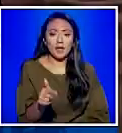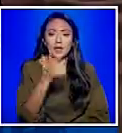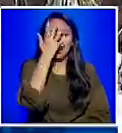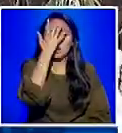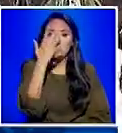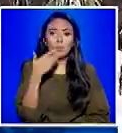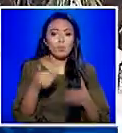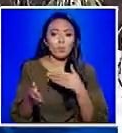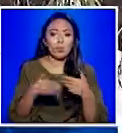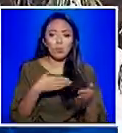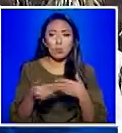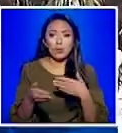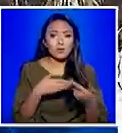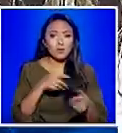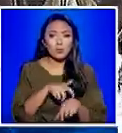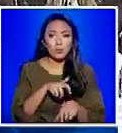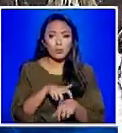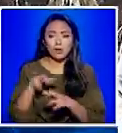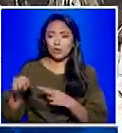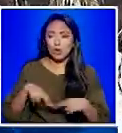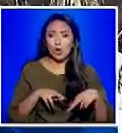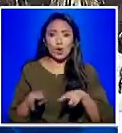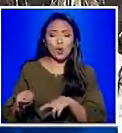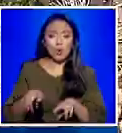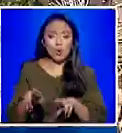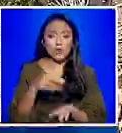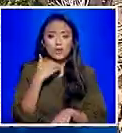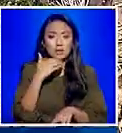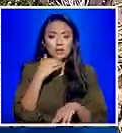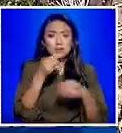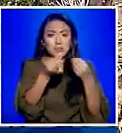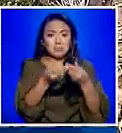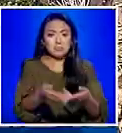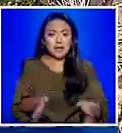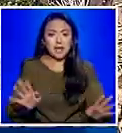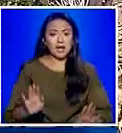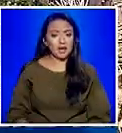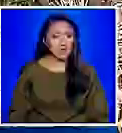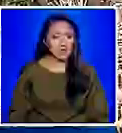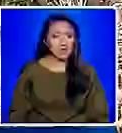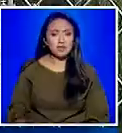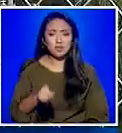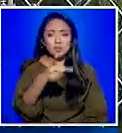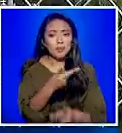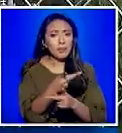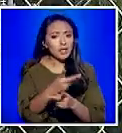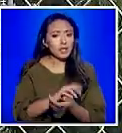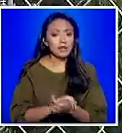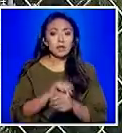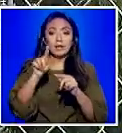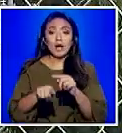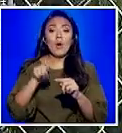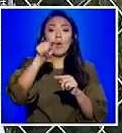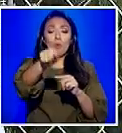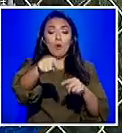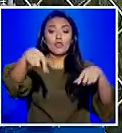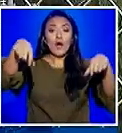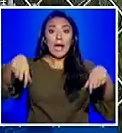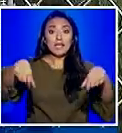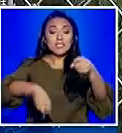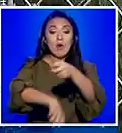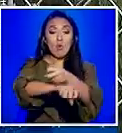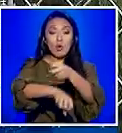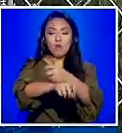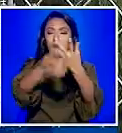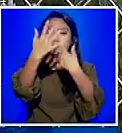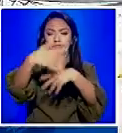cualquier rato por el río, por todo, este socavón, bueno, es un riesgo. En la parte del fondo había una cancha de fútbol, todo